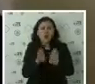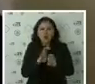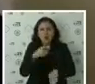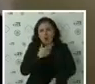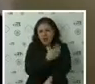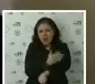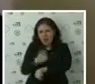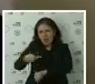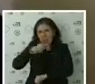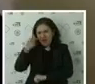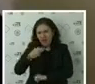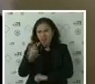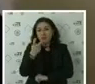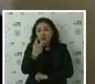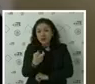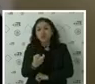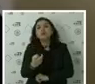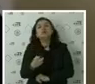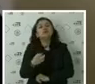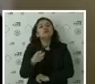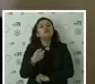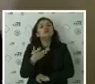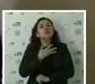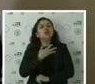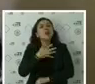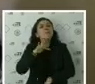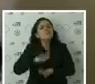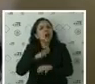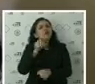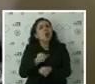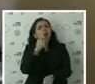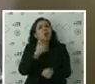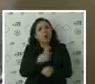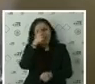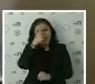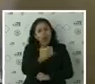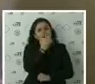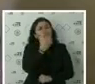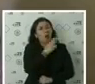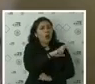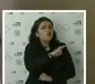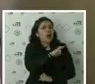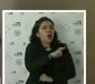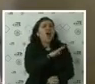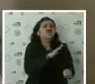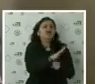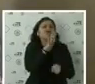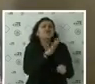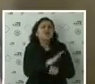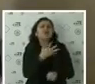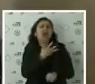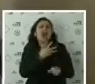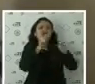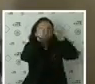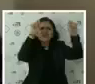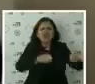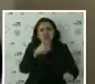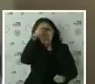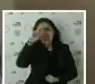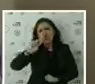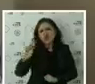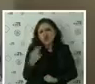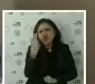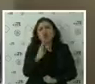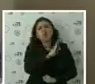anteriores participantes, prácticamente tienen más oportunidad estudiantes de escuelas privadas a llegar a tener un título